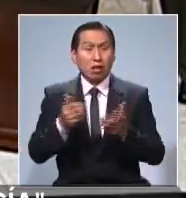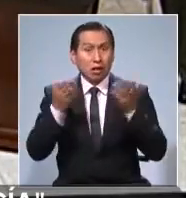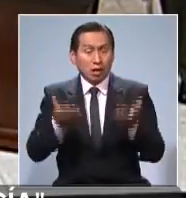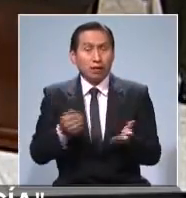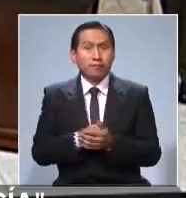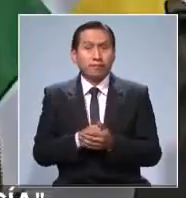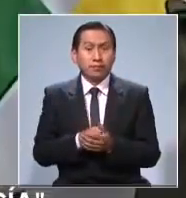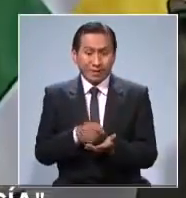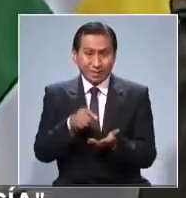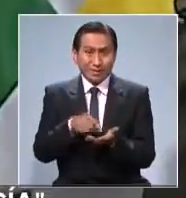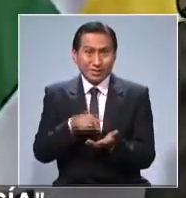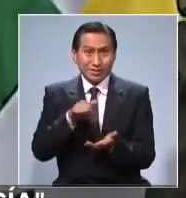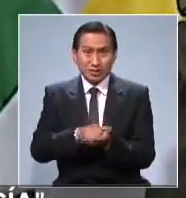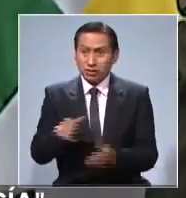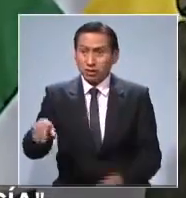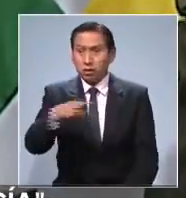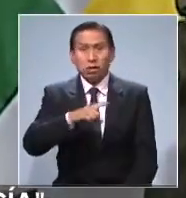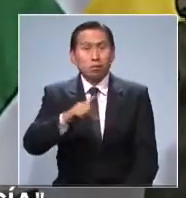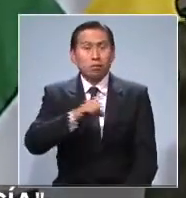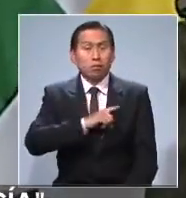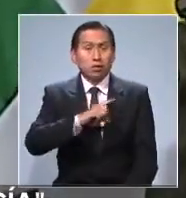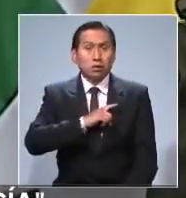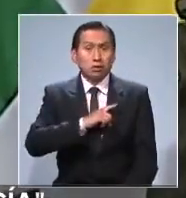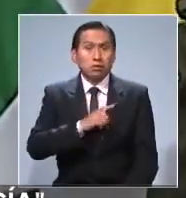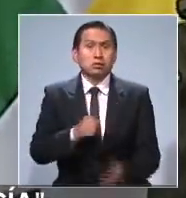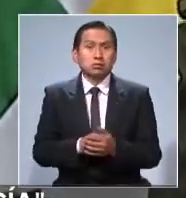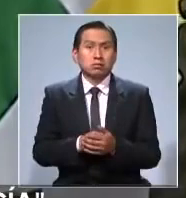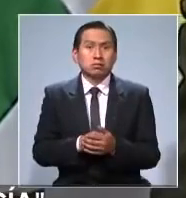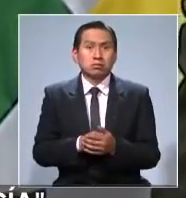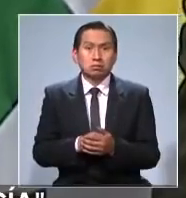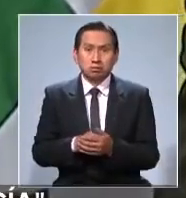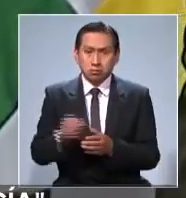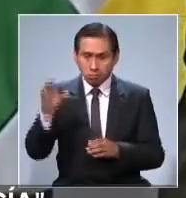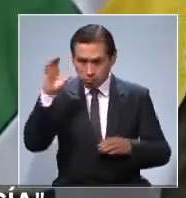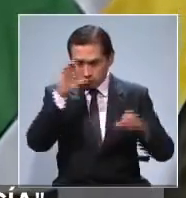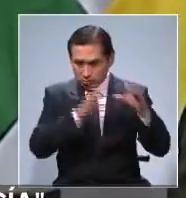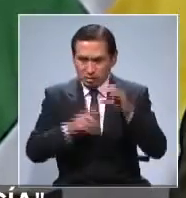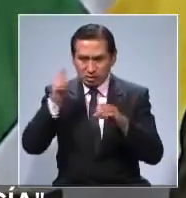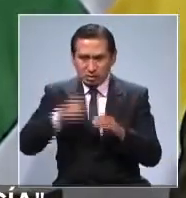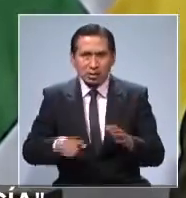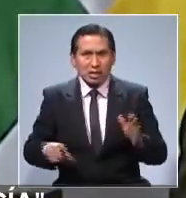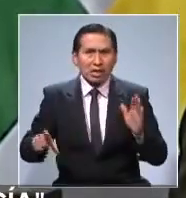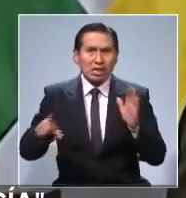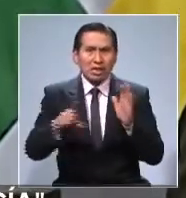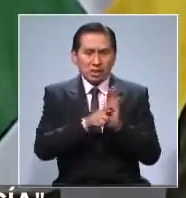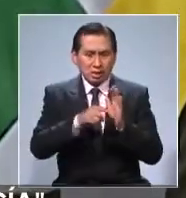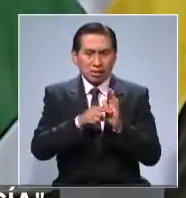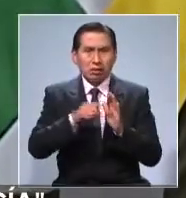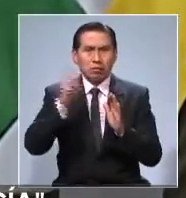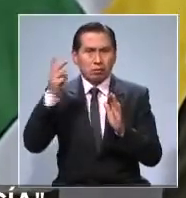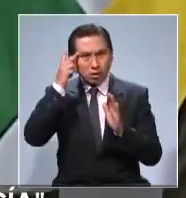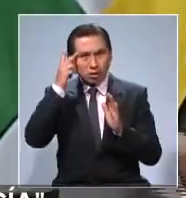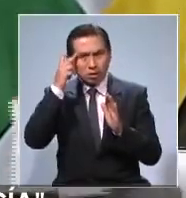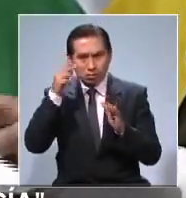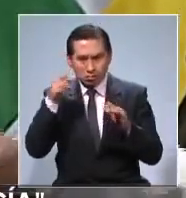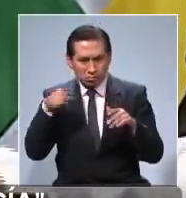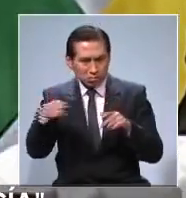para eso, la policía no solamente que va a buscar que tengamos una ley o una política